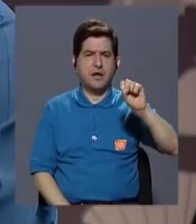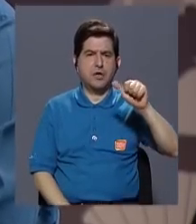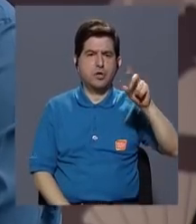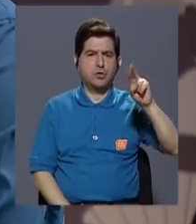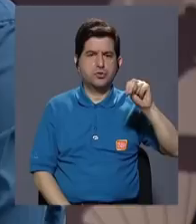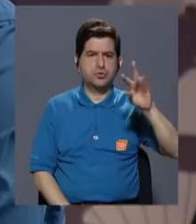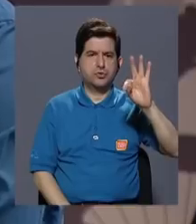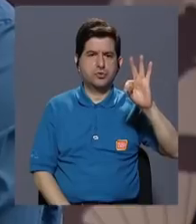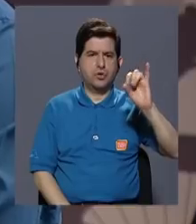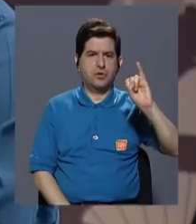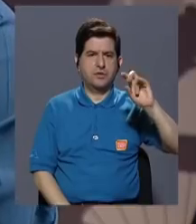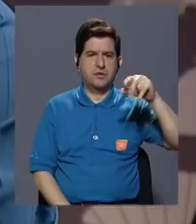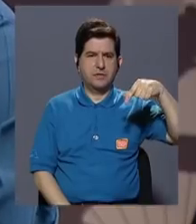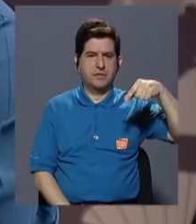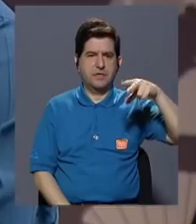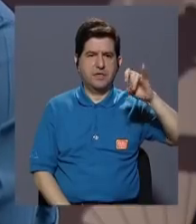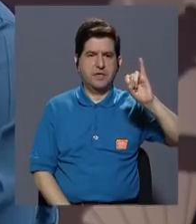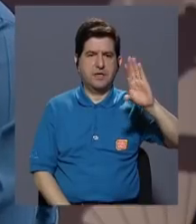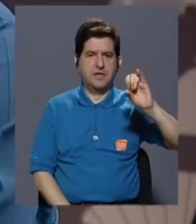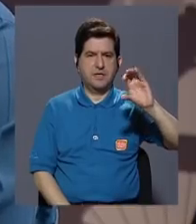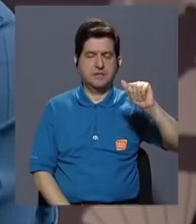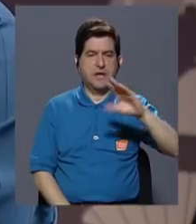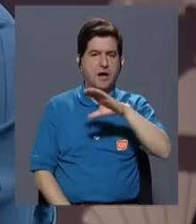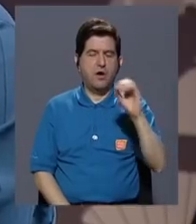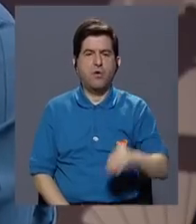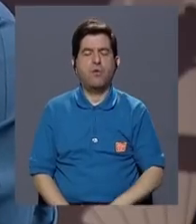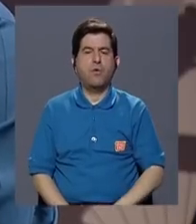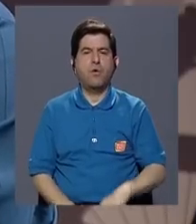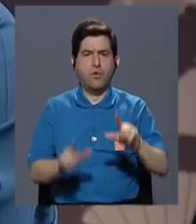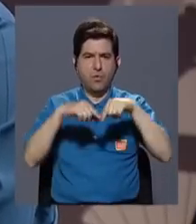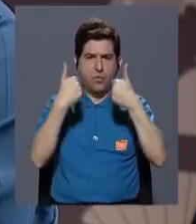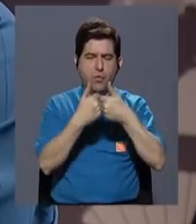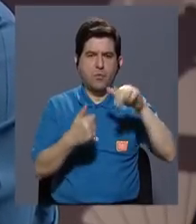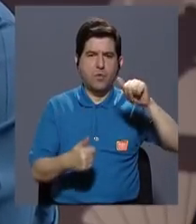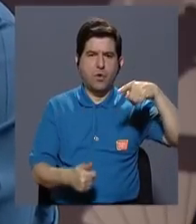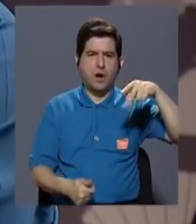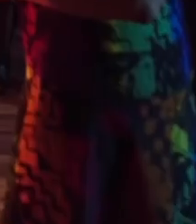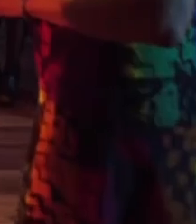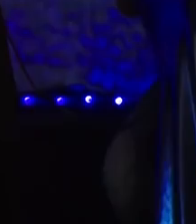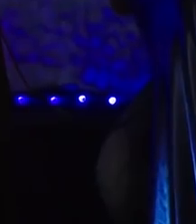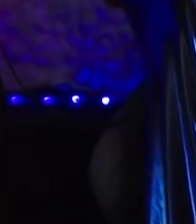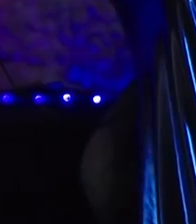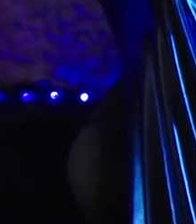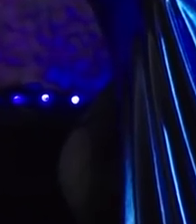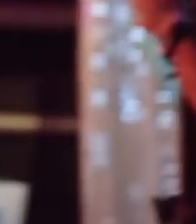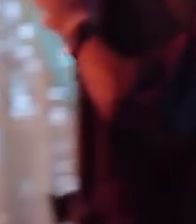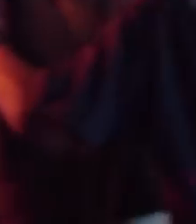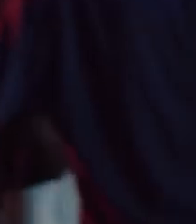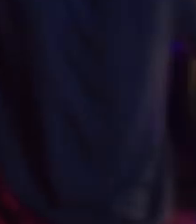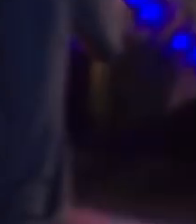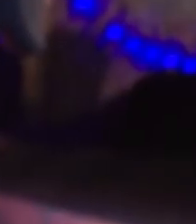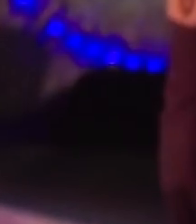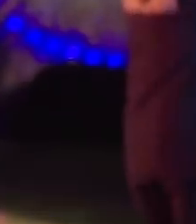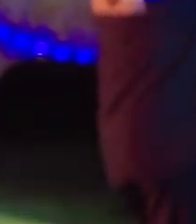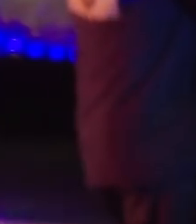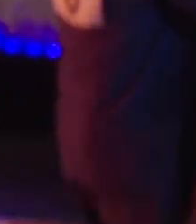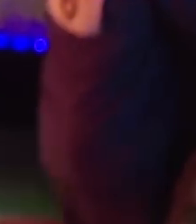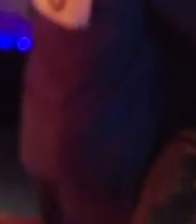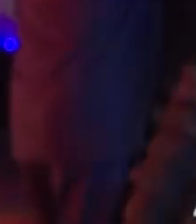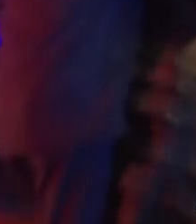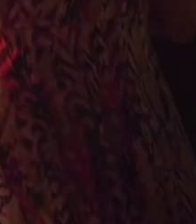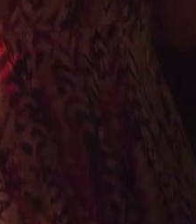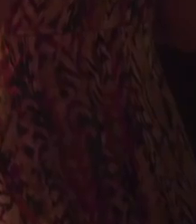pero gran parte de la música fue hecha especialmente originalmente para la película composiciones cuyas letras también